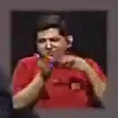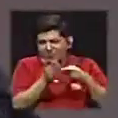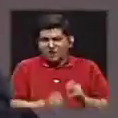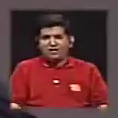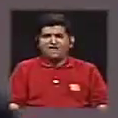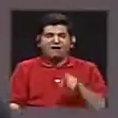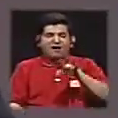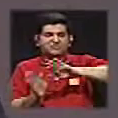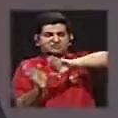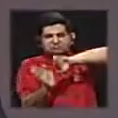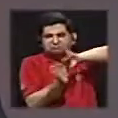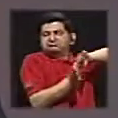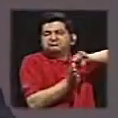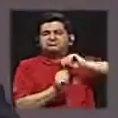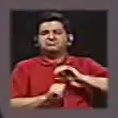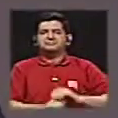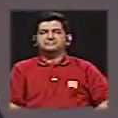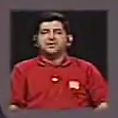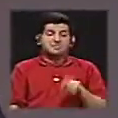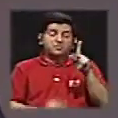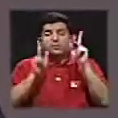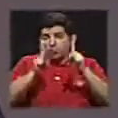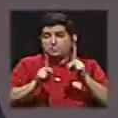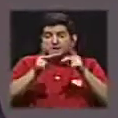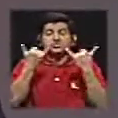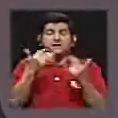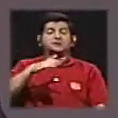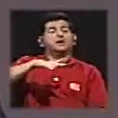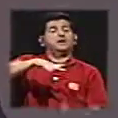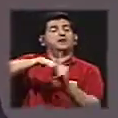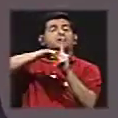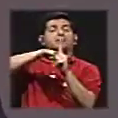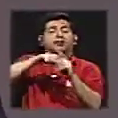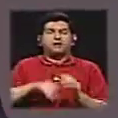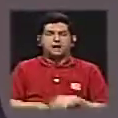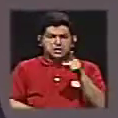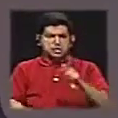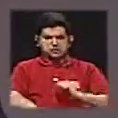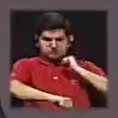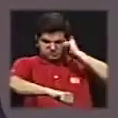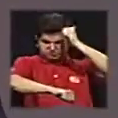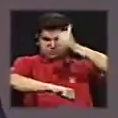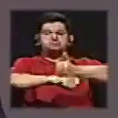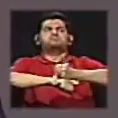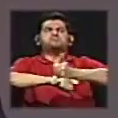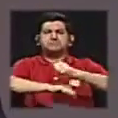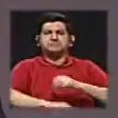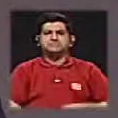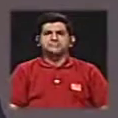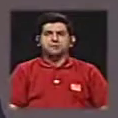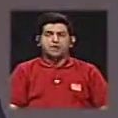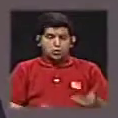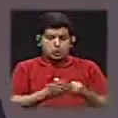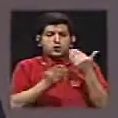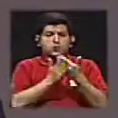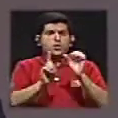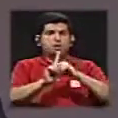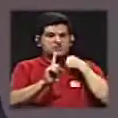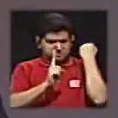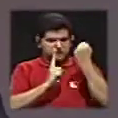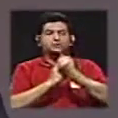fueron desplazados por esa gente que llegó e impuso nuevas